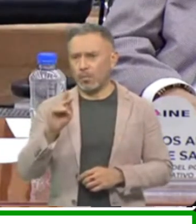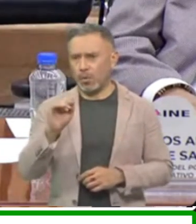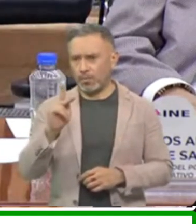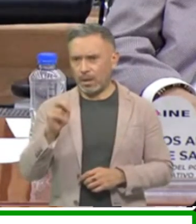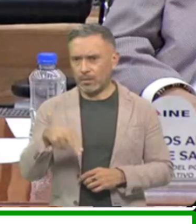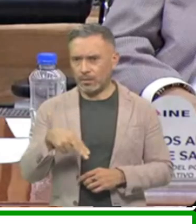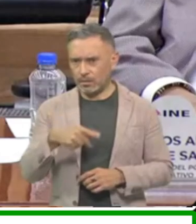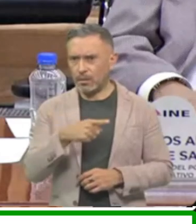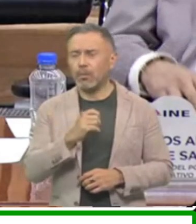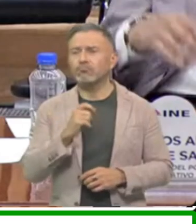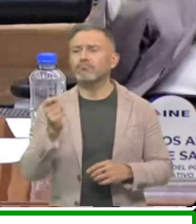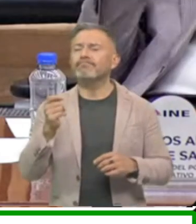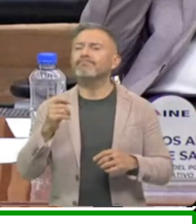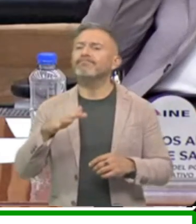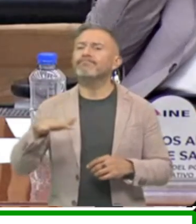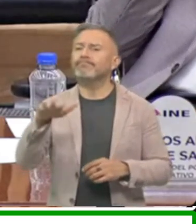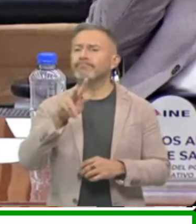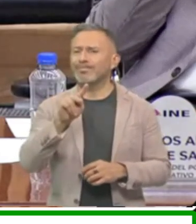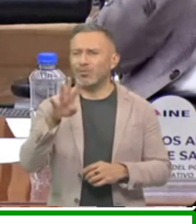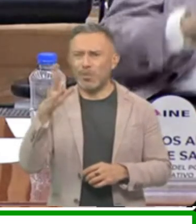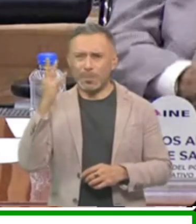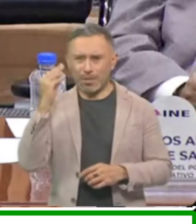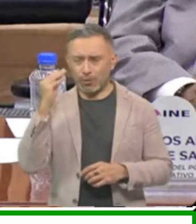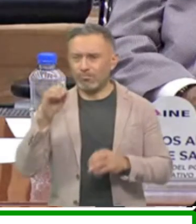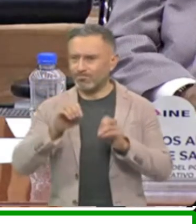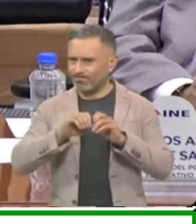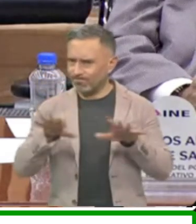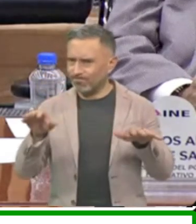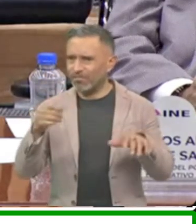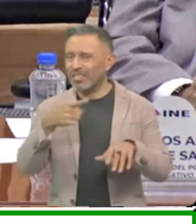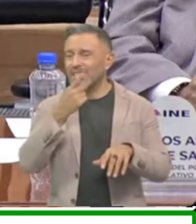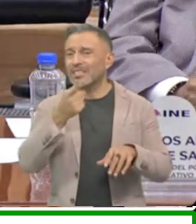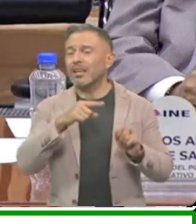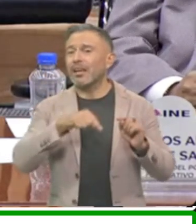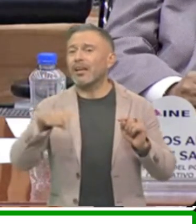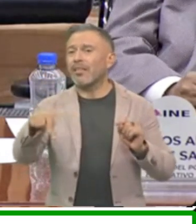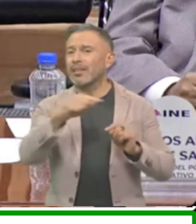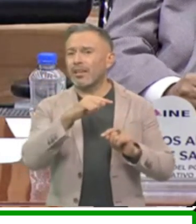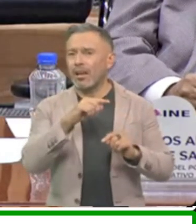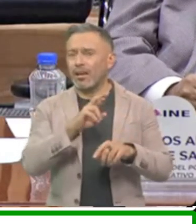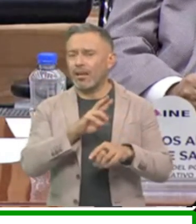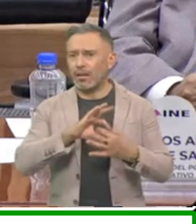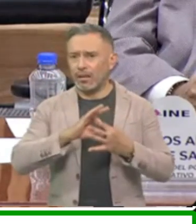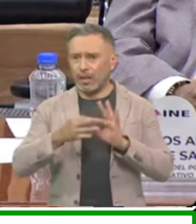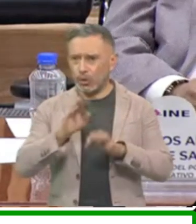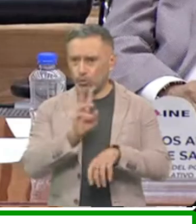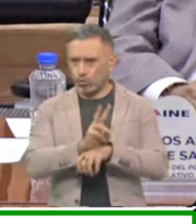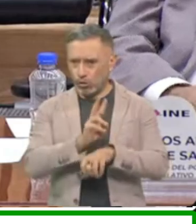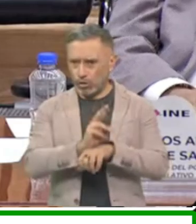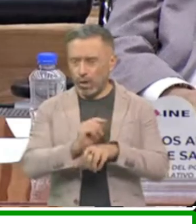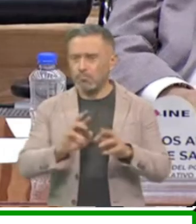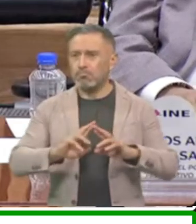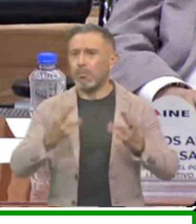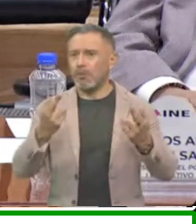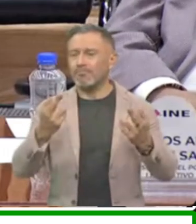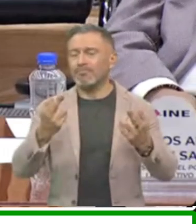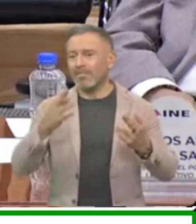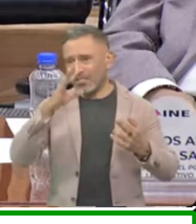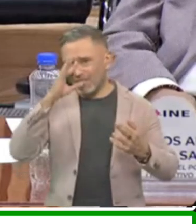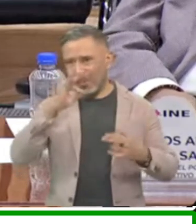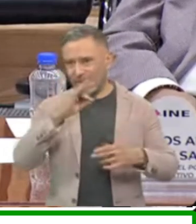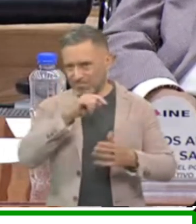comunicación que se había roto la cadena de custodia en ese Consejo Distrital